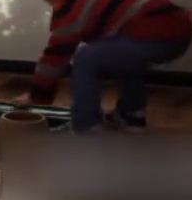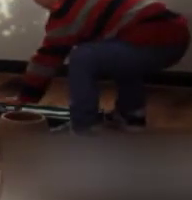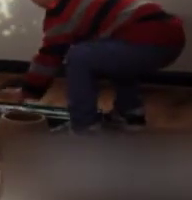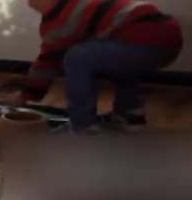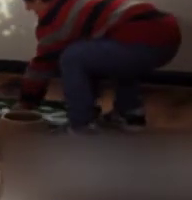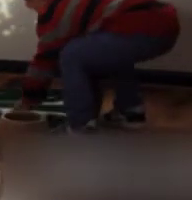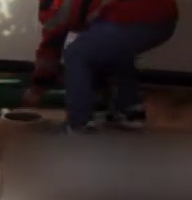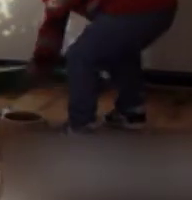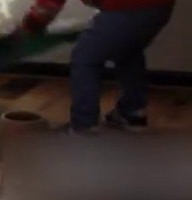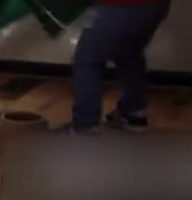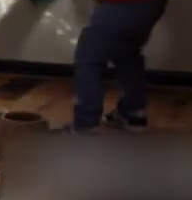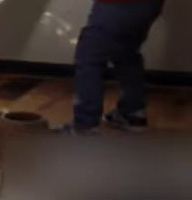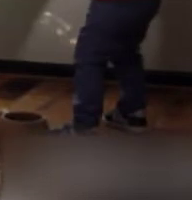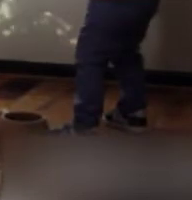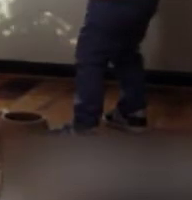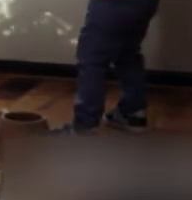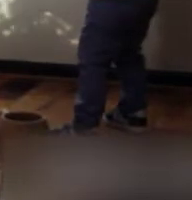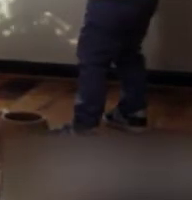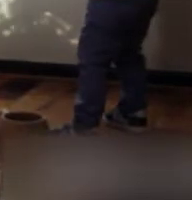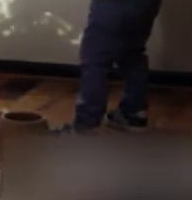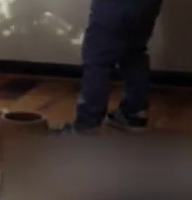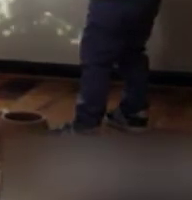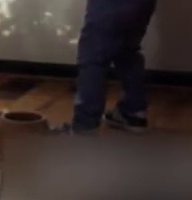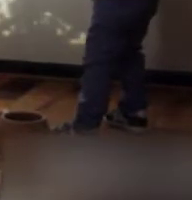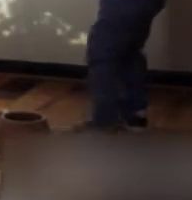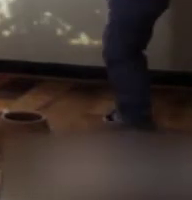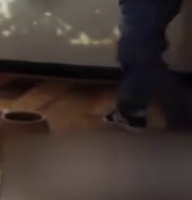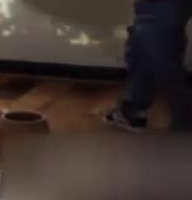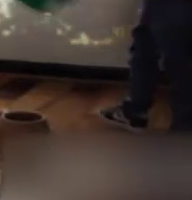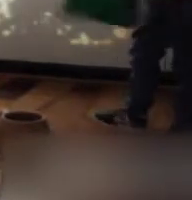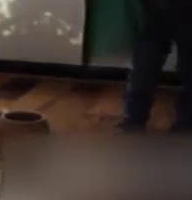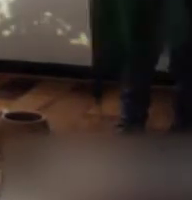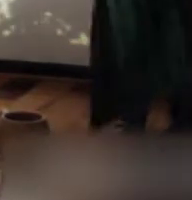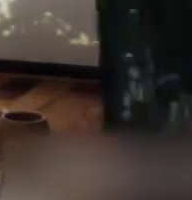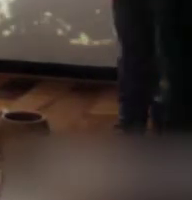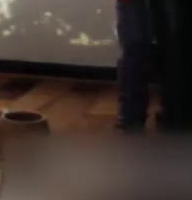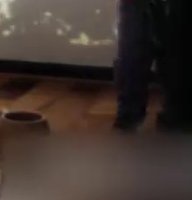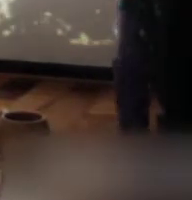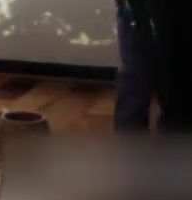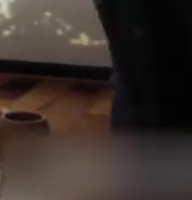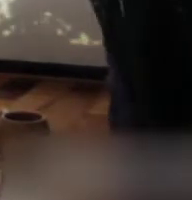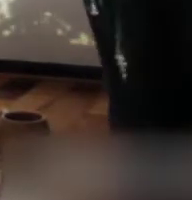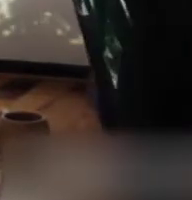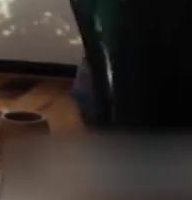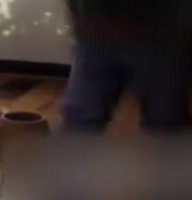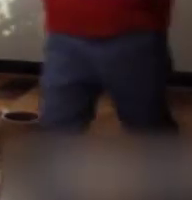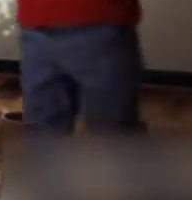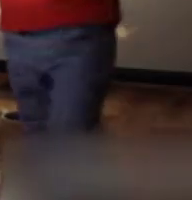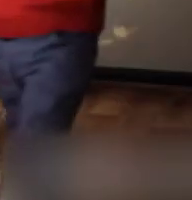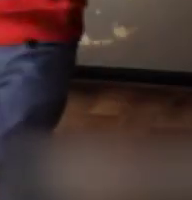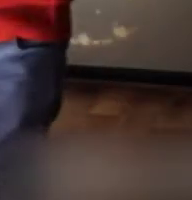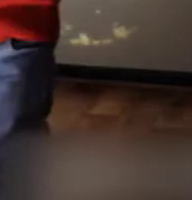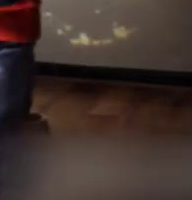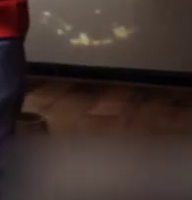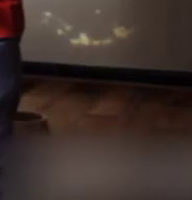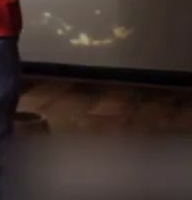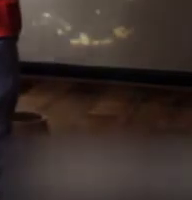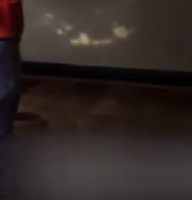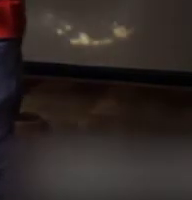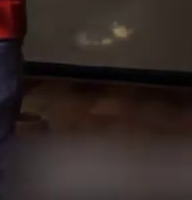¿Cuántos libros? Oh, ¿qué se llama? ¿Estos? ¡Ay! ¡Es un noche! ¿Por decirlo? ¡Es un noche! ¡Oh, qué! ¡Ay! ¿Qué será? ¿Qué? A ver. Es